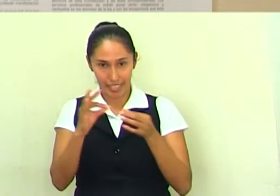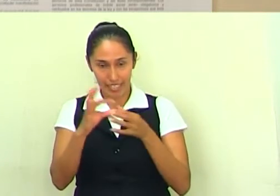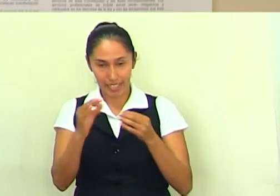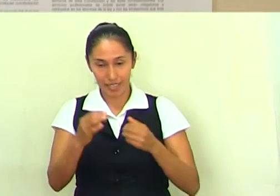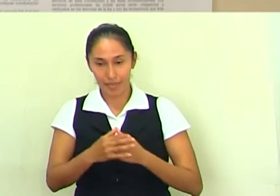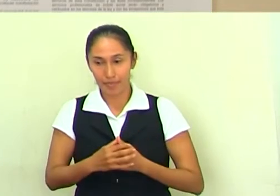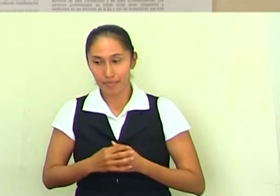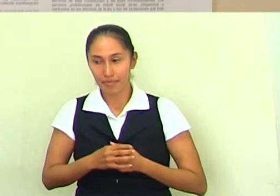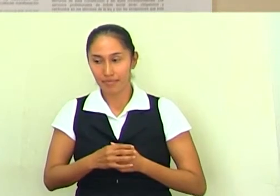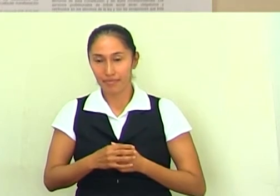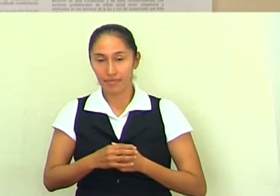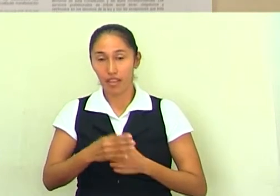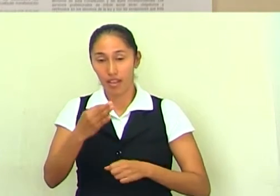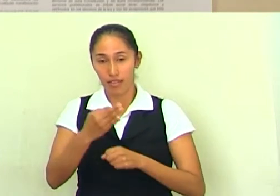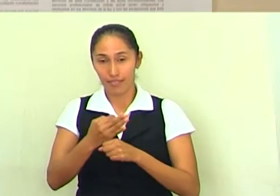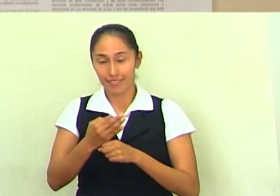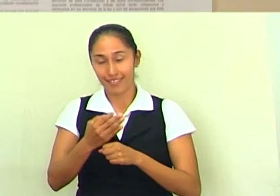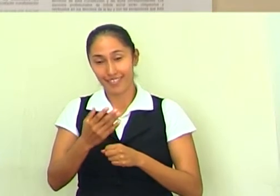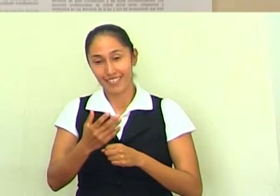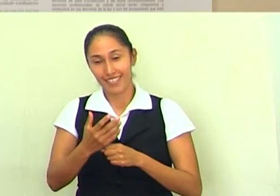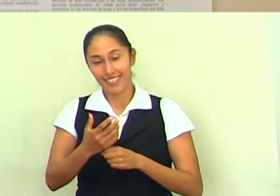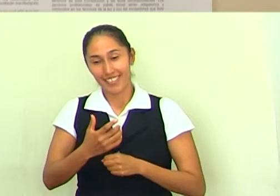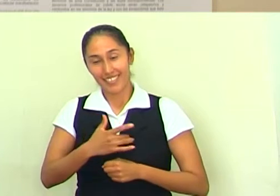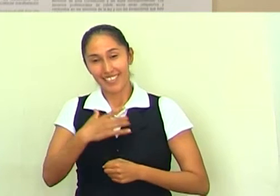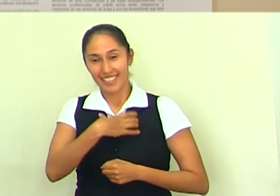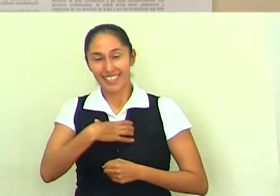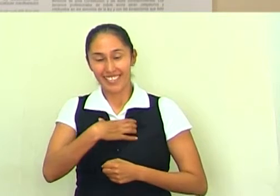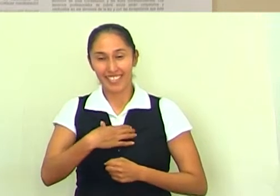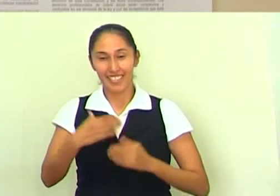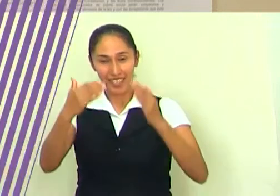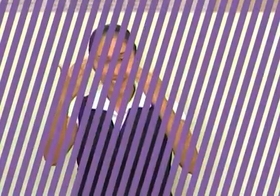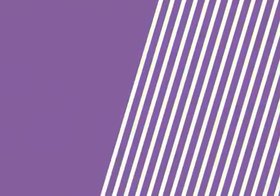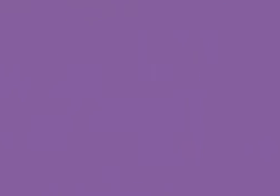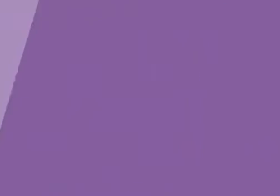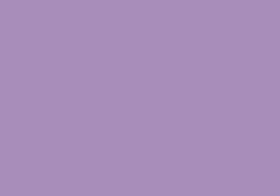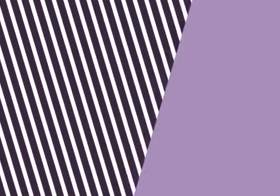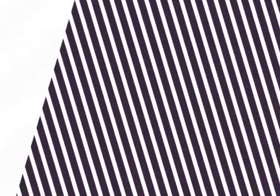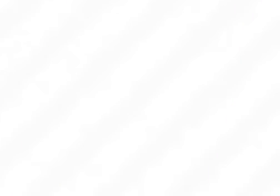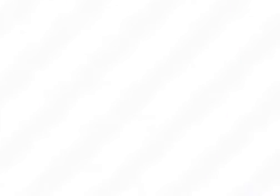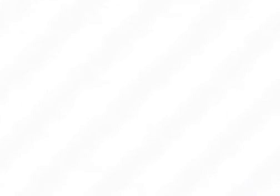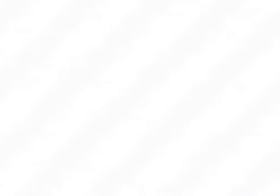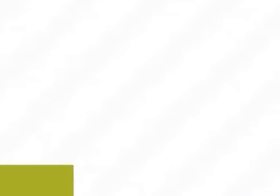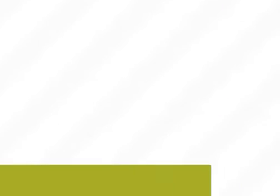mucho gusto, con mucho entusiasmo, seguiremos en la próxima sesión.